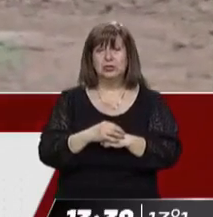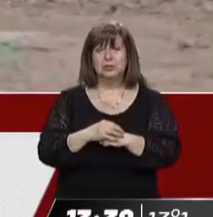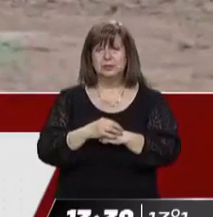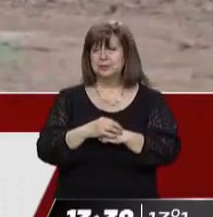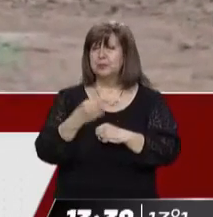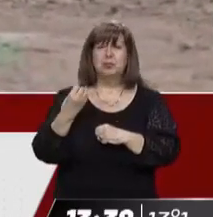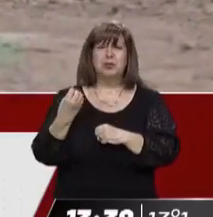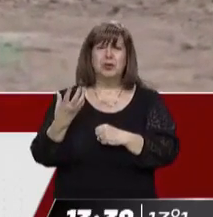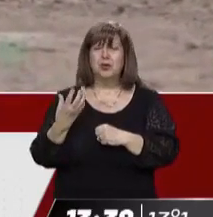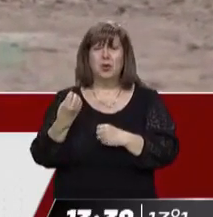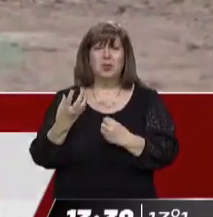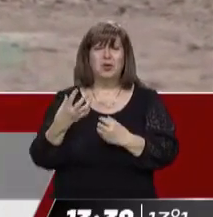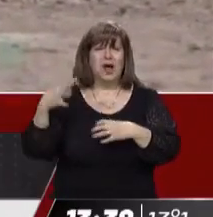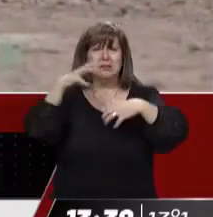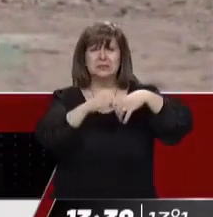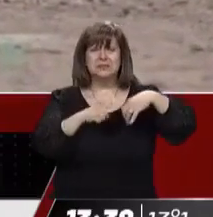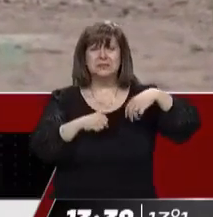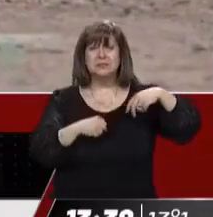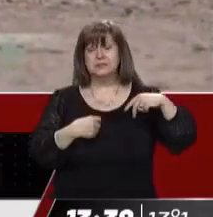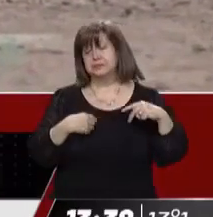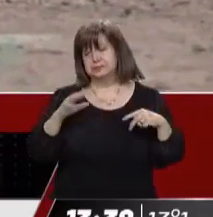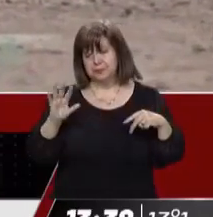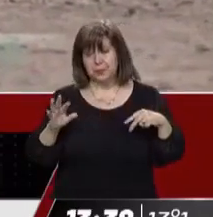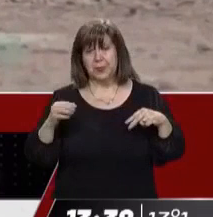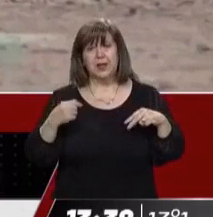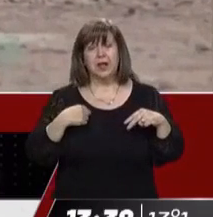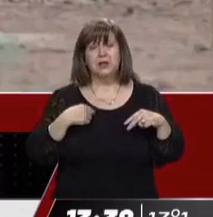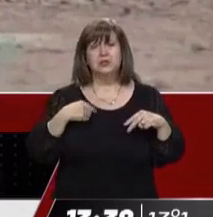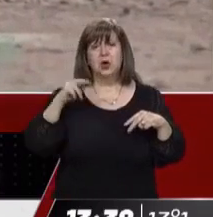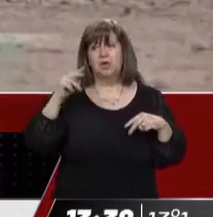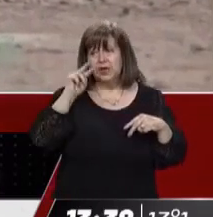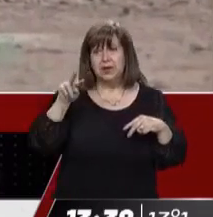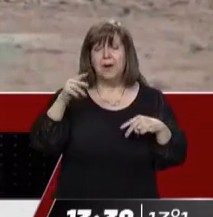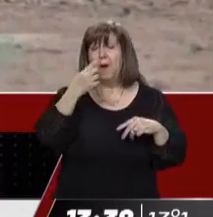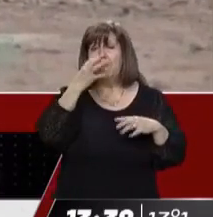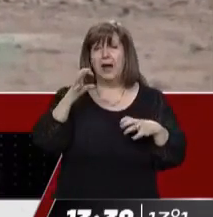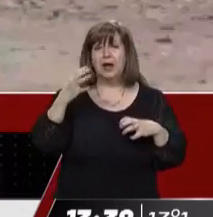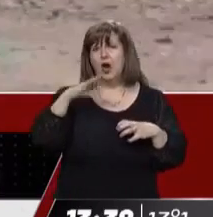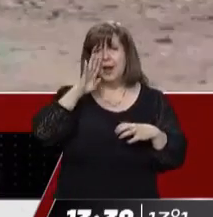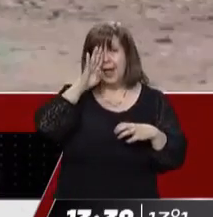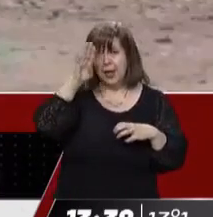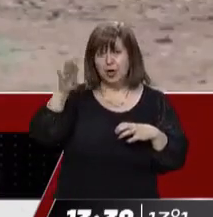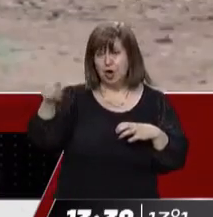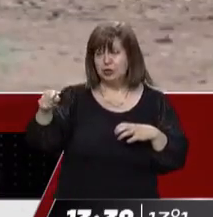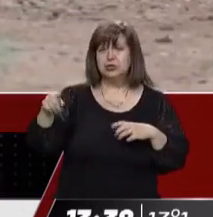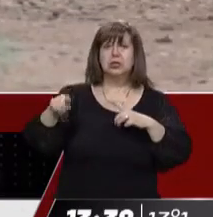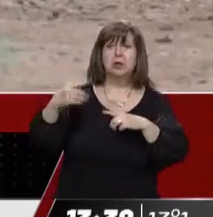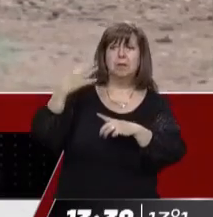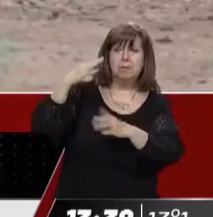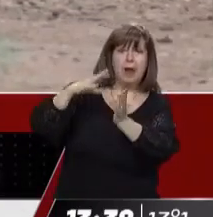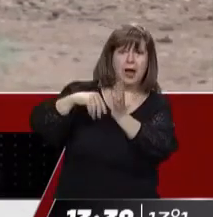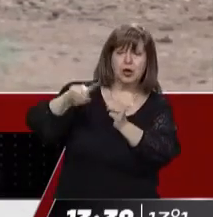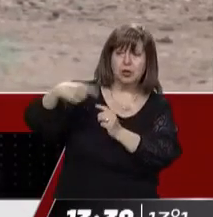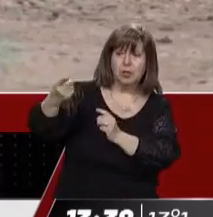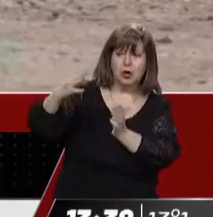ataque bueno primero vi un perro negro después Vi al perro blanco después vino